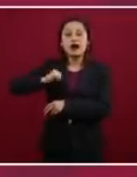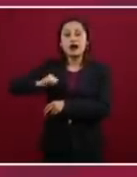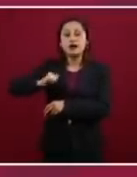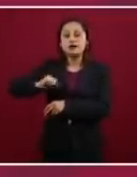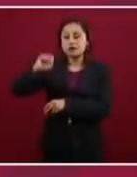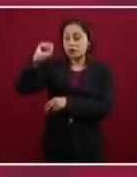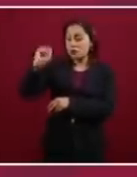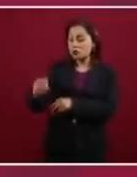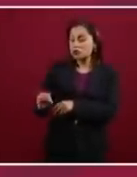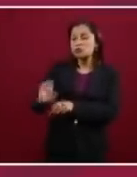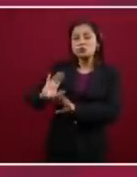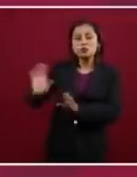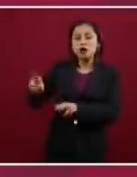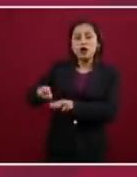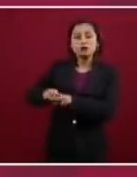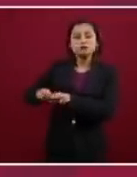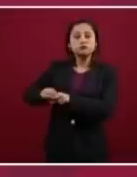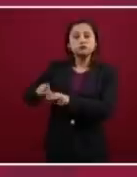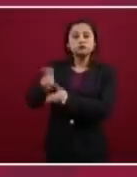sureste